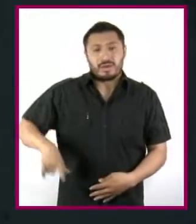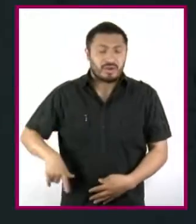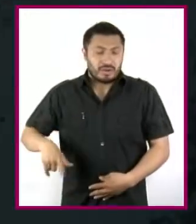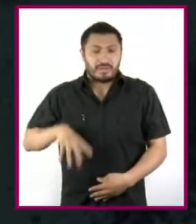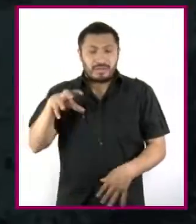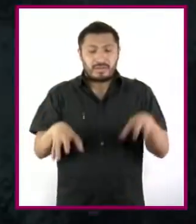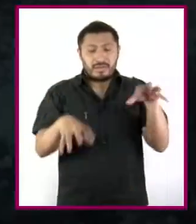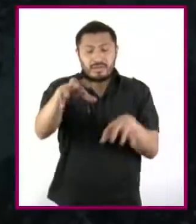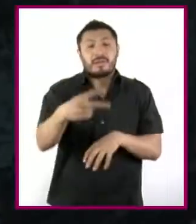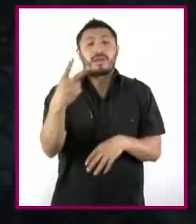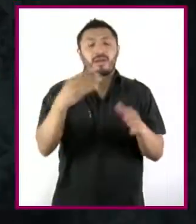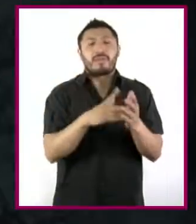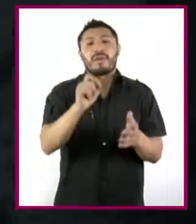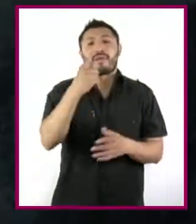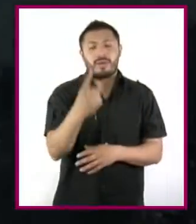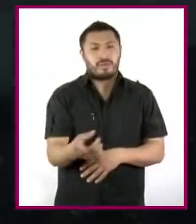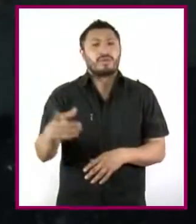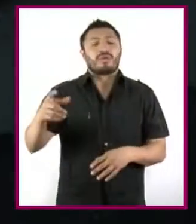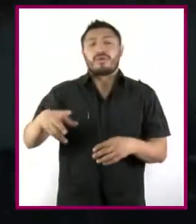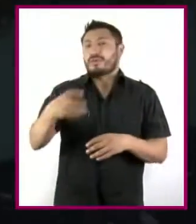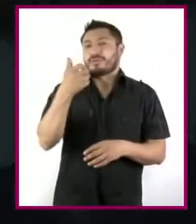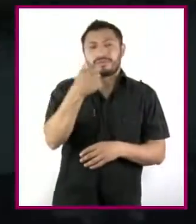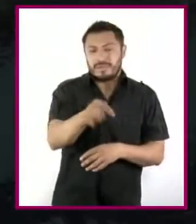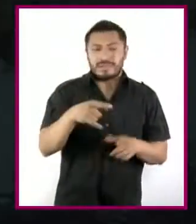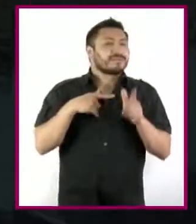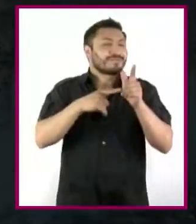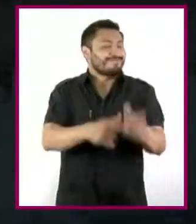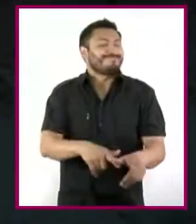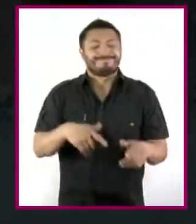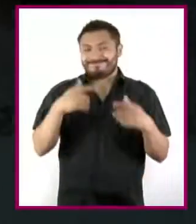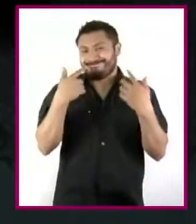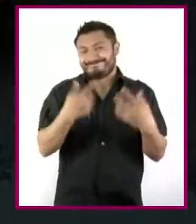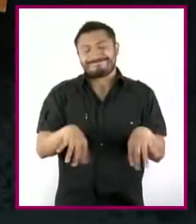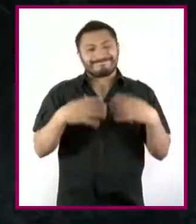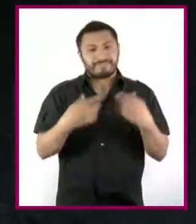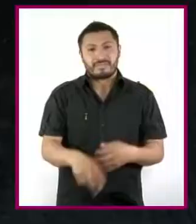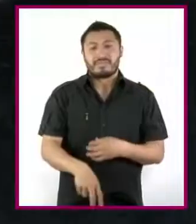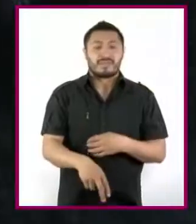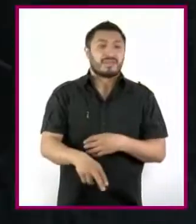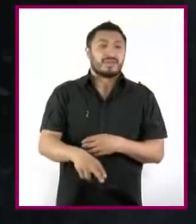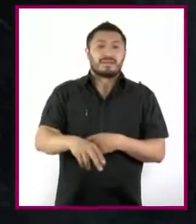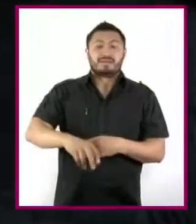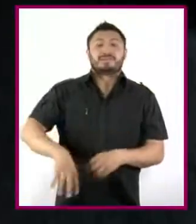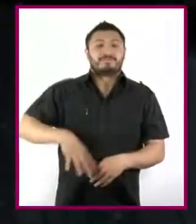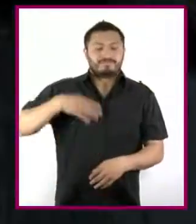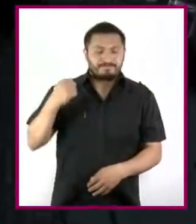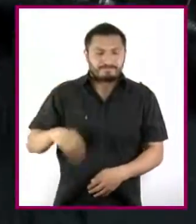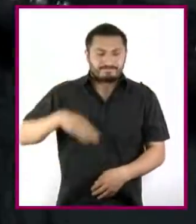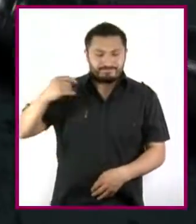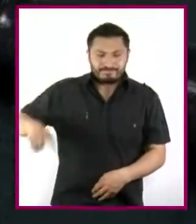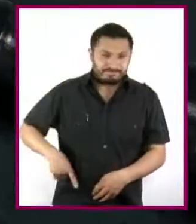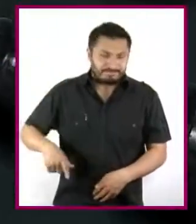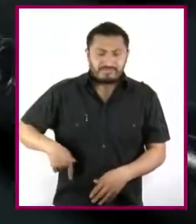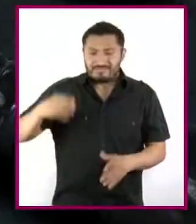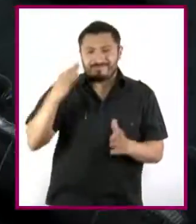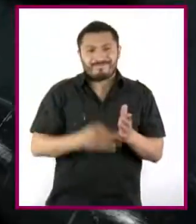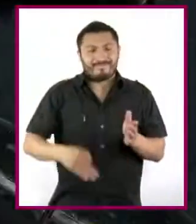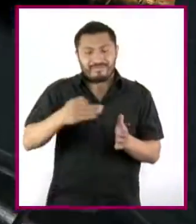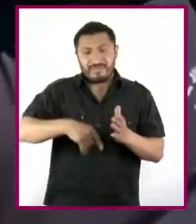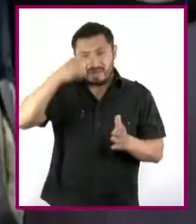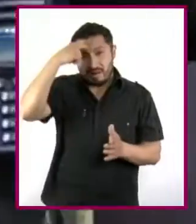En 2021, el crimen organizado continúa sus operaciones. No han sido suficientes los esfuerzos del gobierno para detener sus